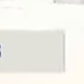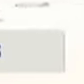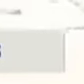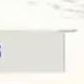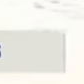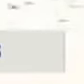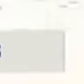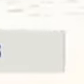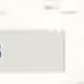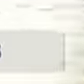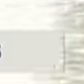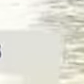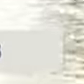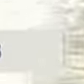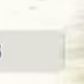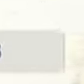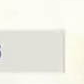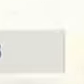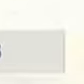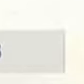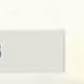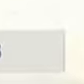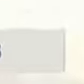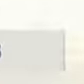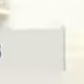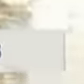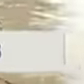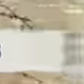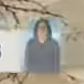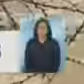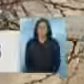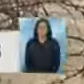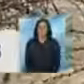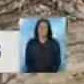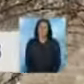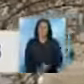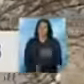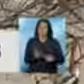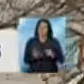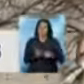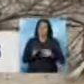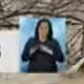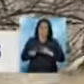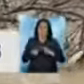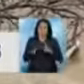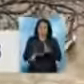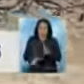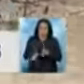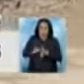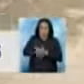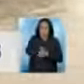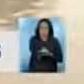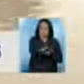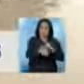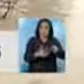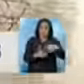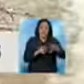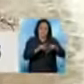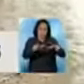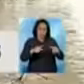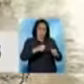aumentado durante la madrugada y ha inundado esta zona que es la avenida Independencia, justo a la altura del Hospital Cayetano Heredia, frente a este